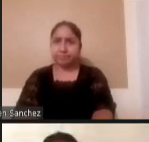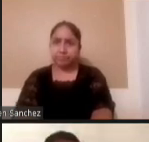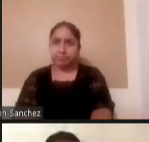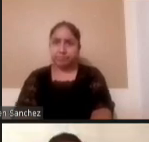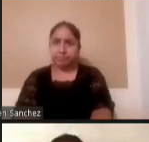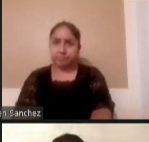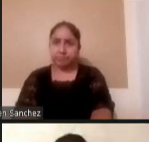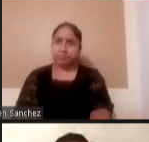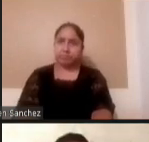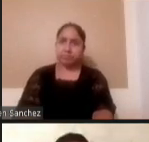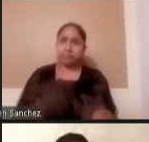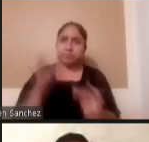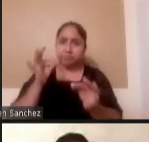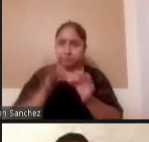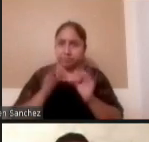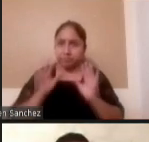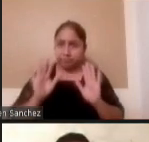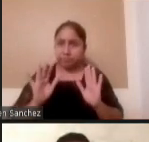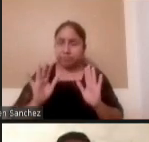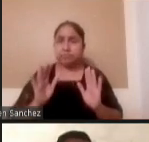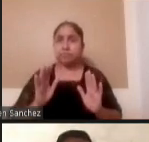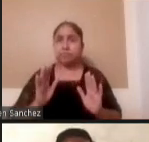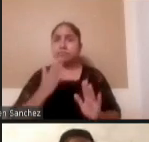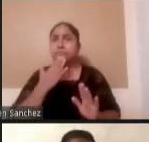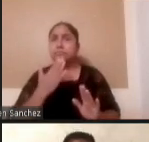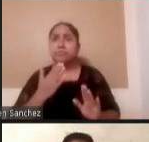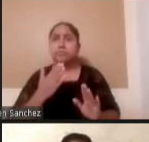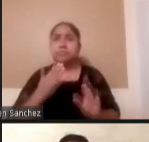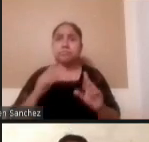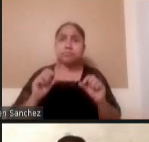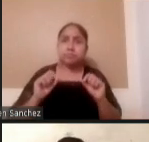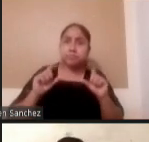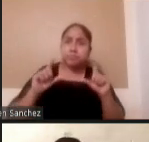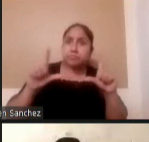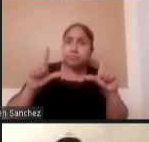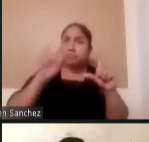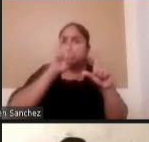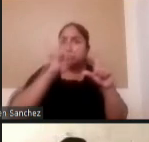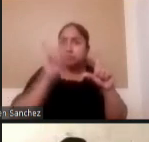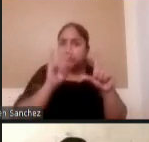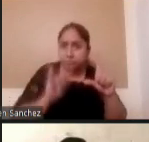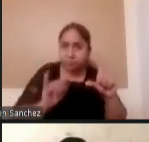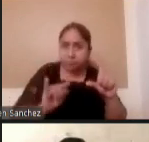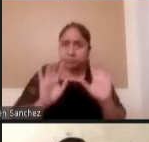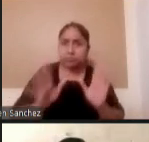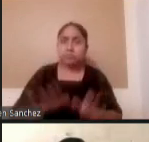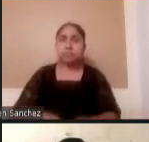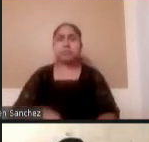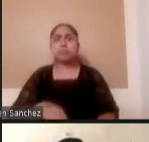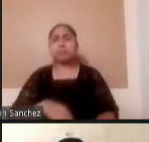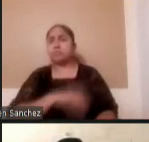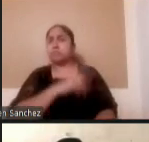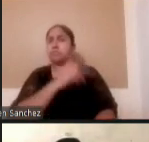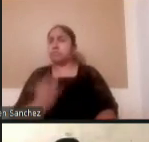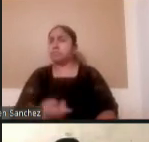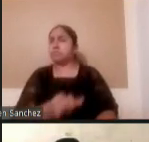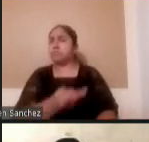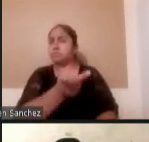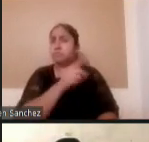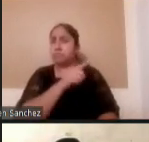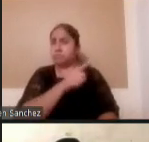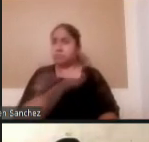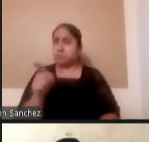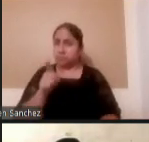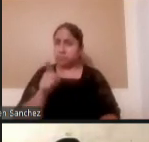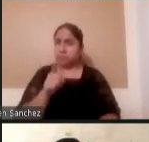Ahí estamos ya. Ahora sí, observamos a todos los regidores y a la síndica. Pregunto a los regidores y regidoras si están de acuerdo con el punto